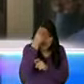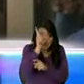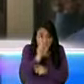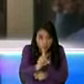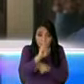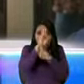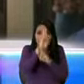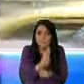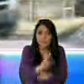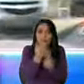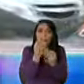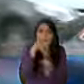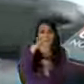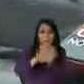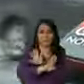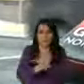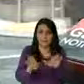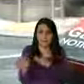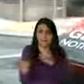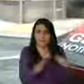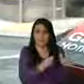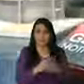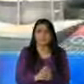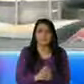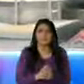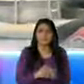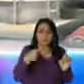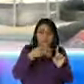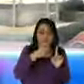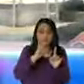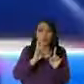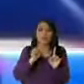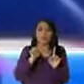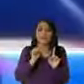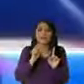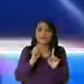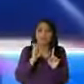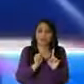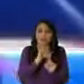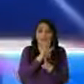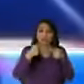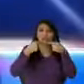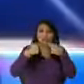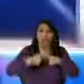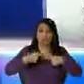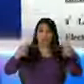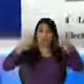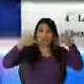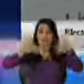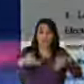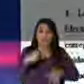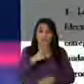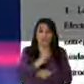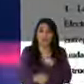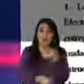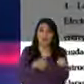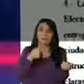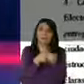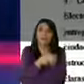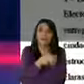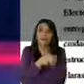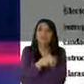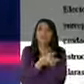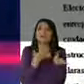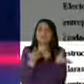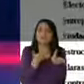en el conteo de votos. Mientras Unión Ecuatoriana, encabezada por Washington Pesantes, a través de un comunicado de prensa, dijo que apoyará y se sumará a